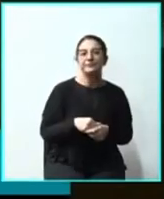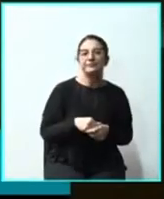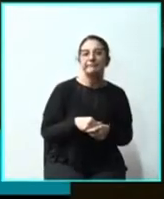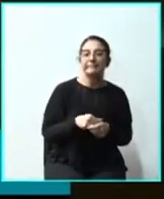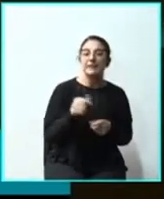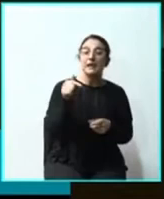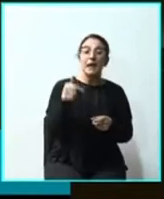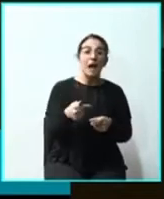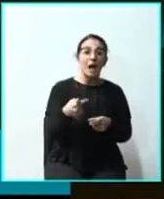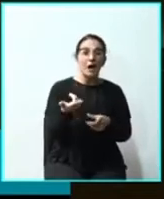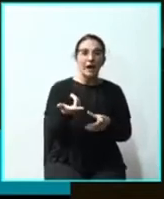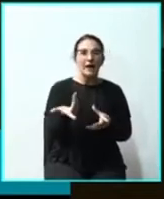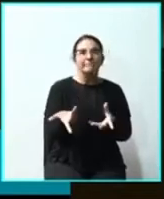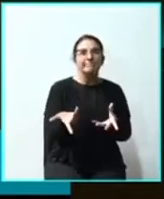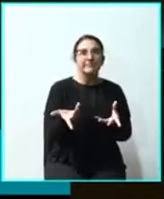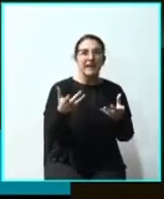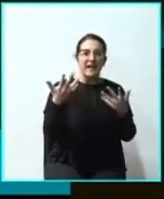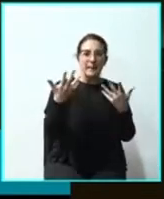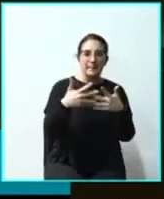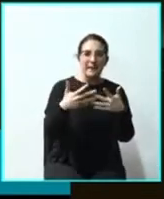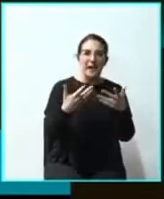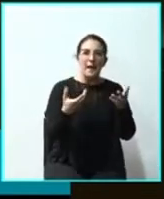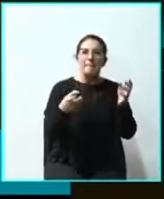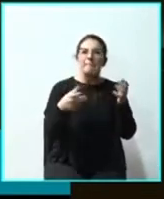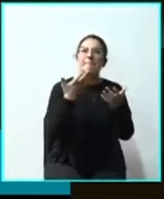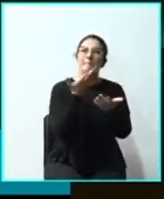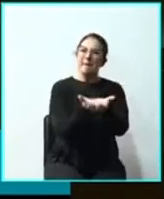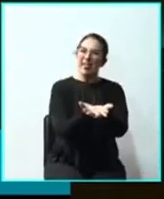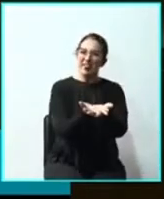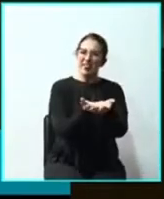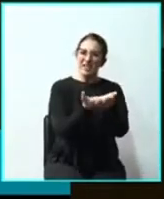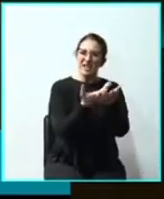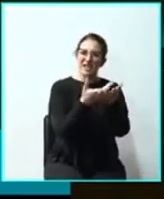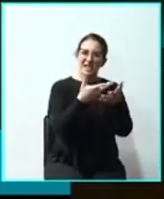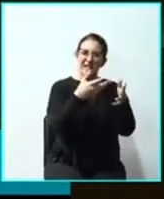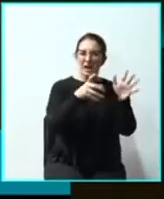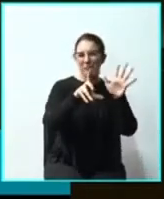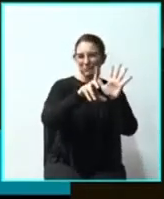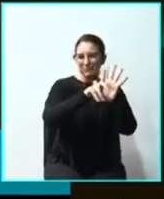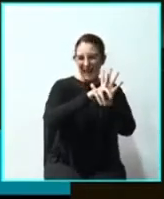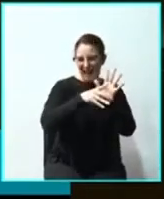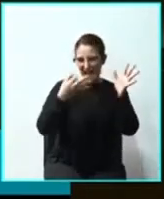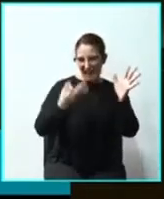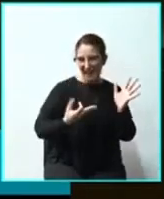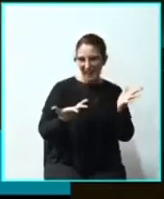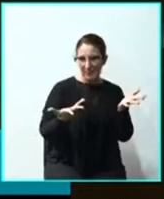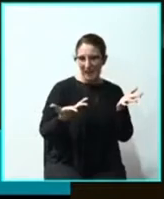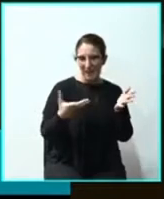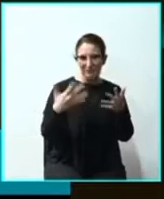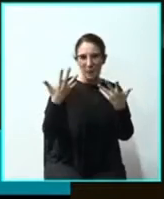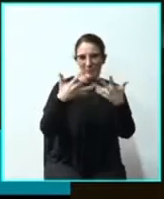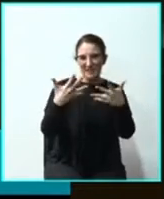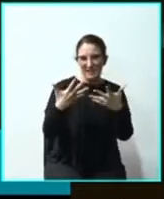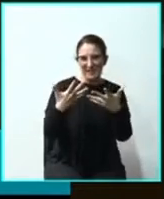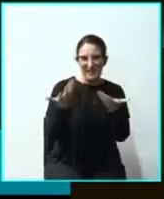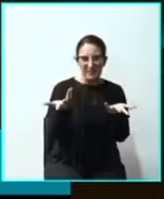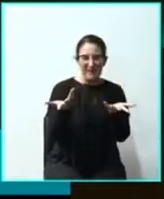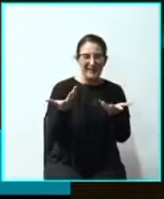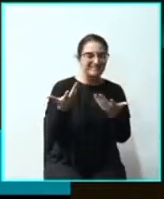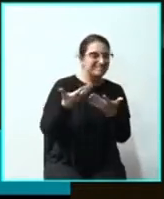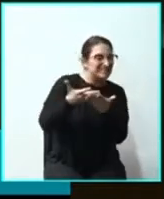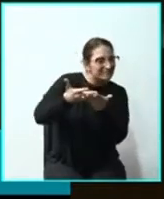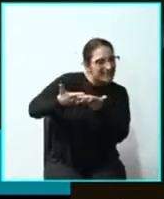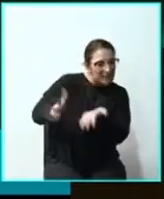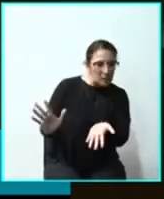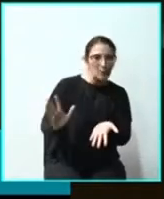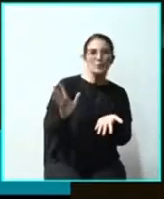a legitimar y fortalecer la violencia de un sistema capitalista que excluye y margina, que